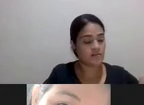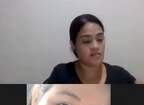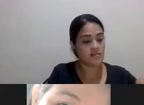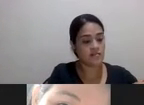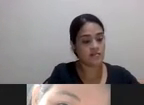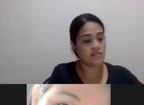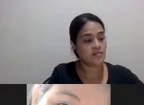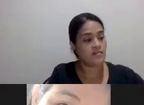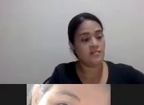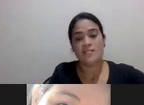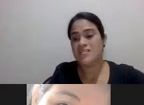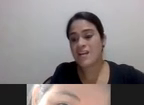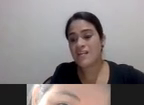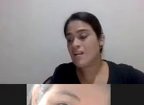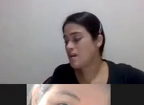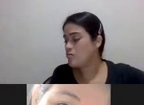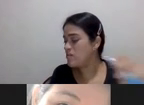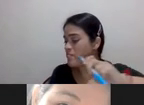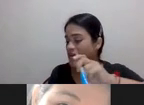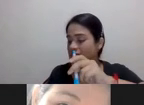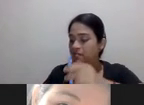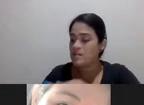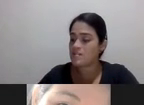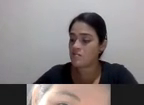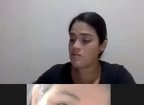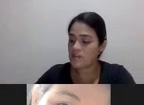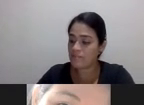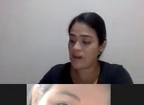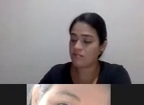dejar así para que puedas tú probar. Ya, gracias.